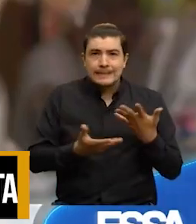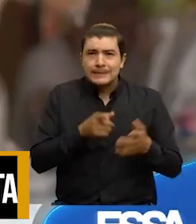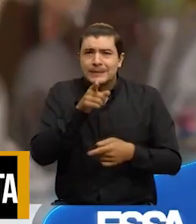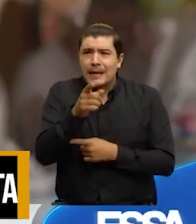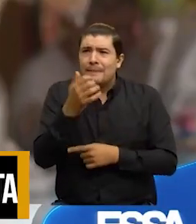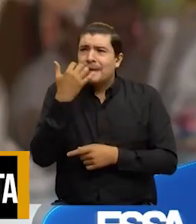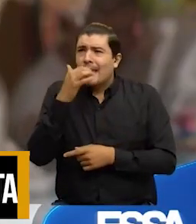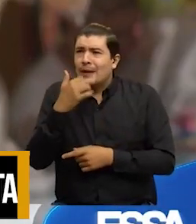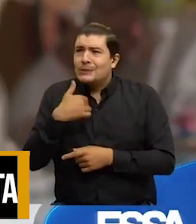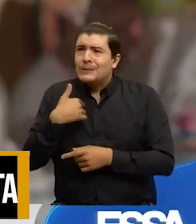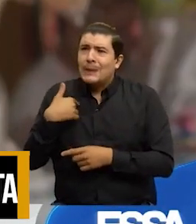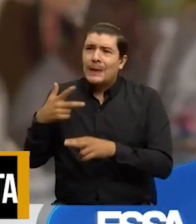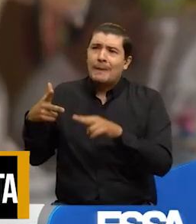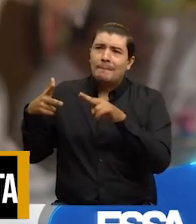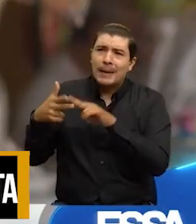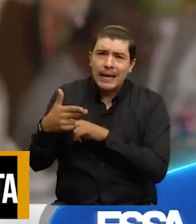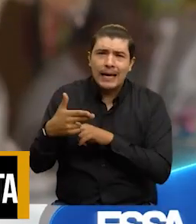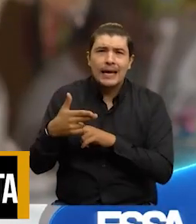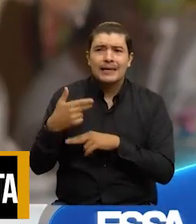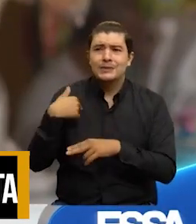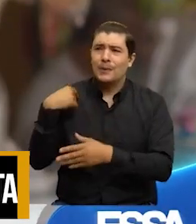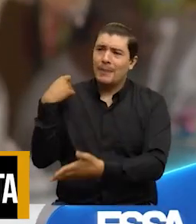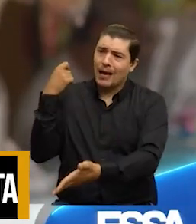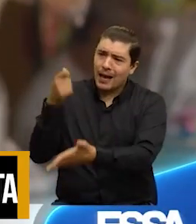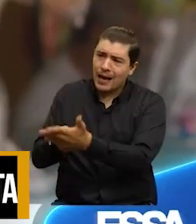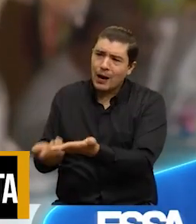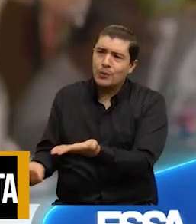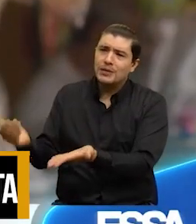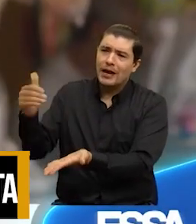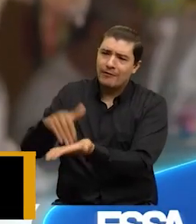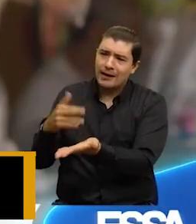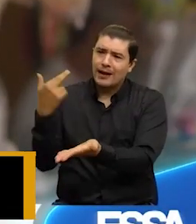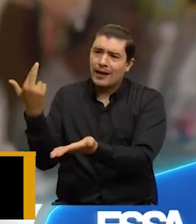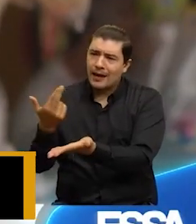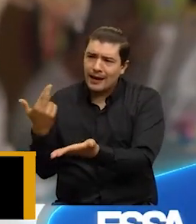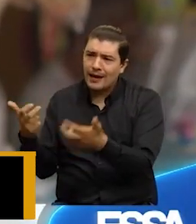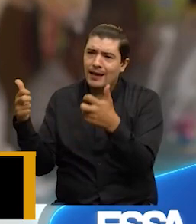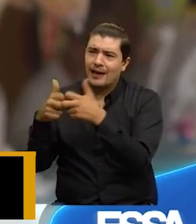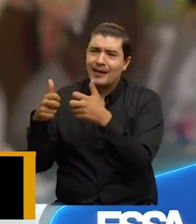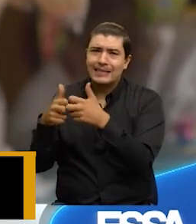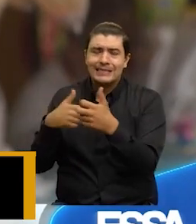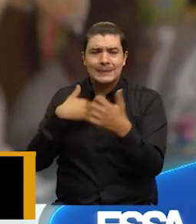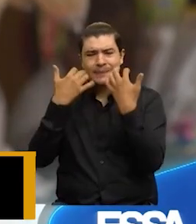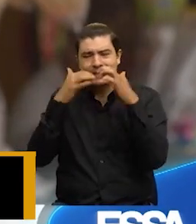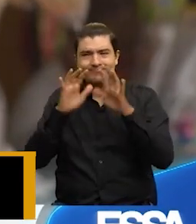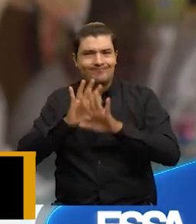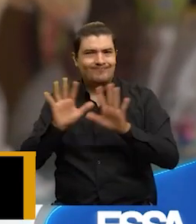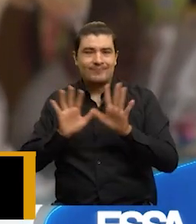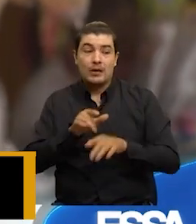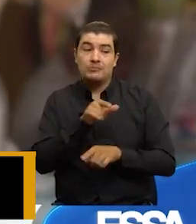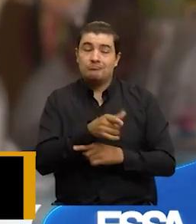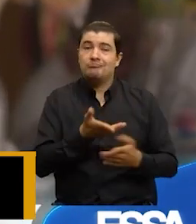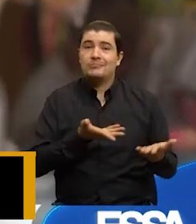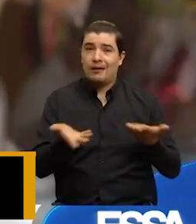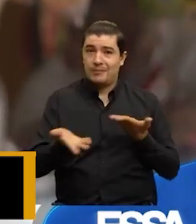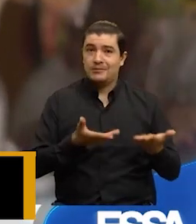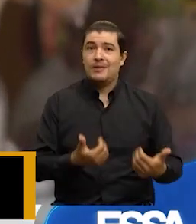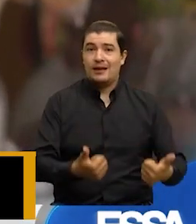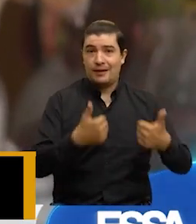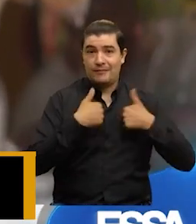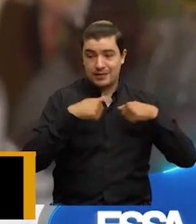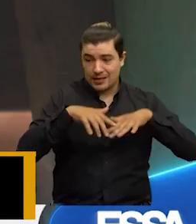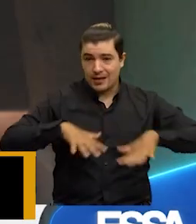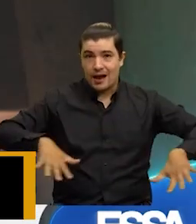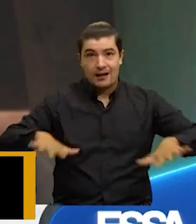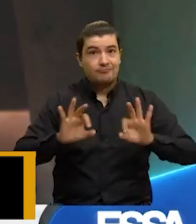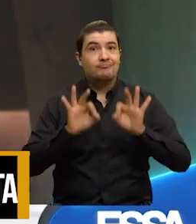le corten el servicio, le toca pagar la reconexión. Entonces, un servicio muy bueno para y un sector como